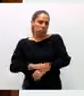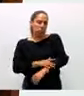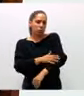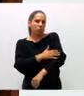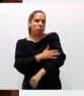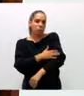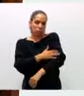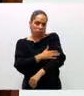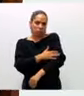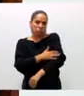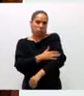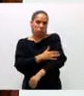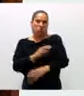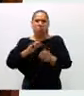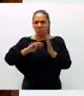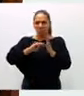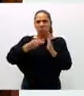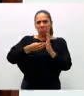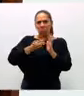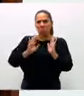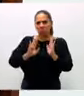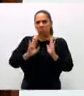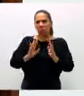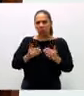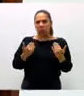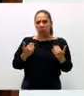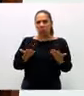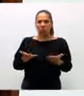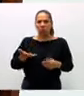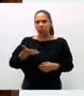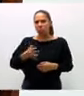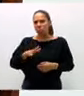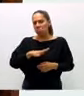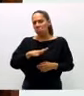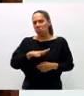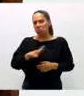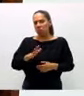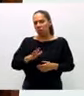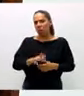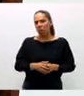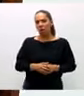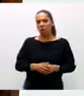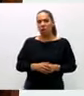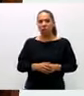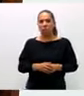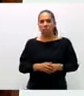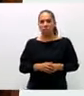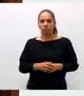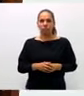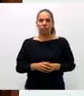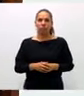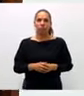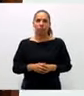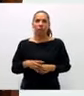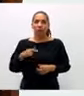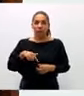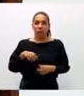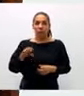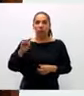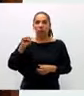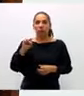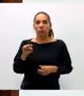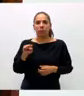Hay muchas técnicas, incluso en los mismos materiales que ha producido la Secretaría